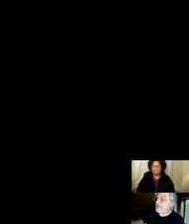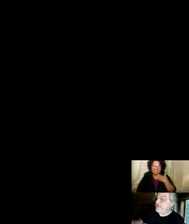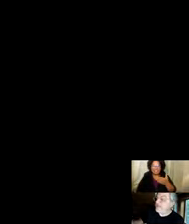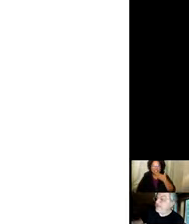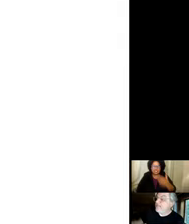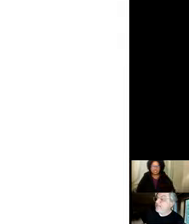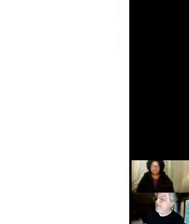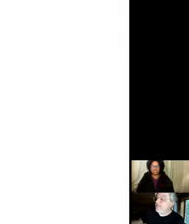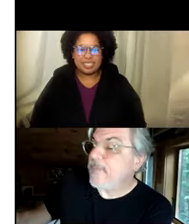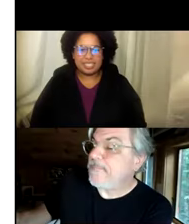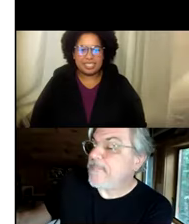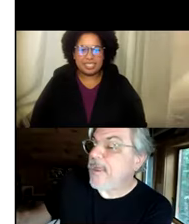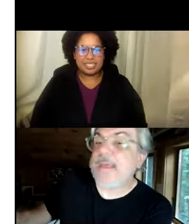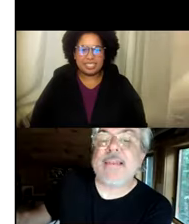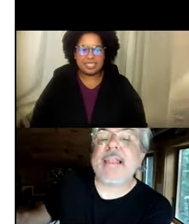Muy bien. Gracias.